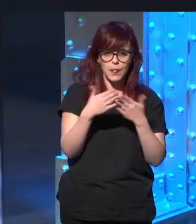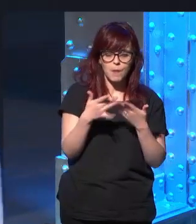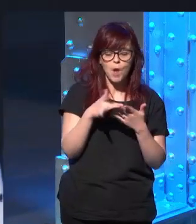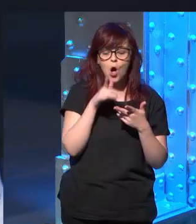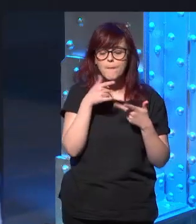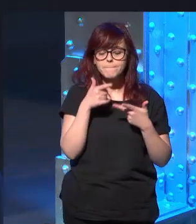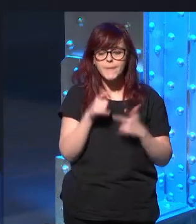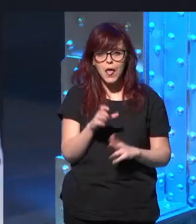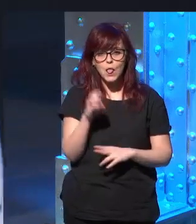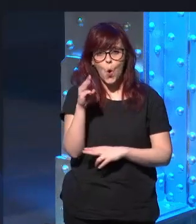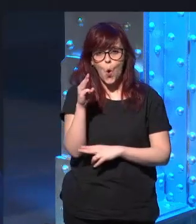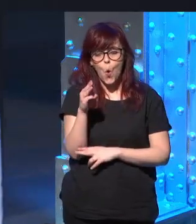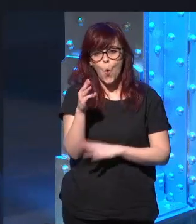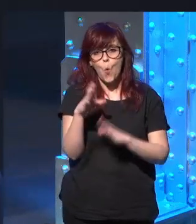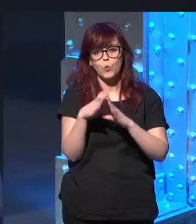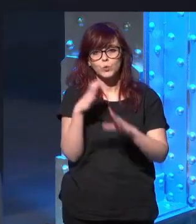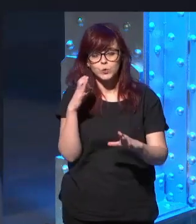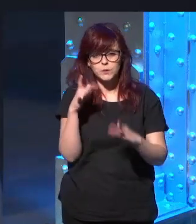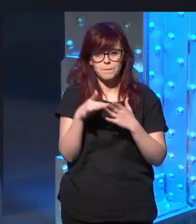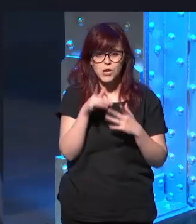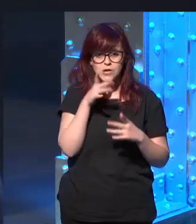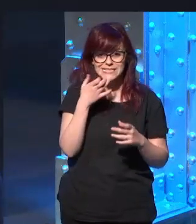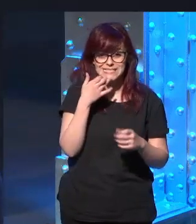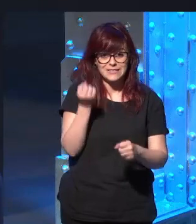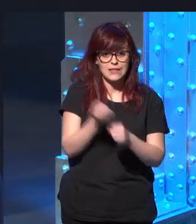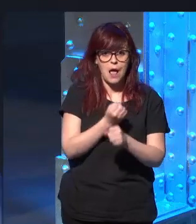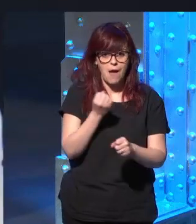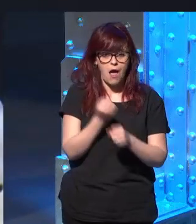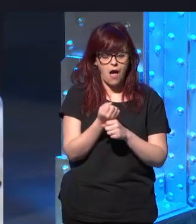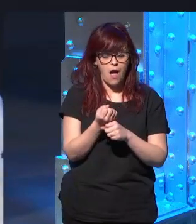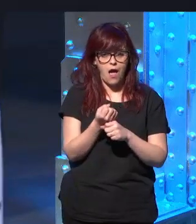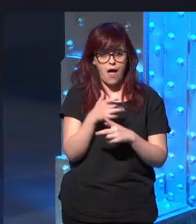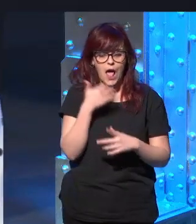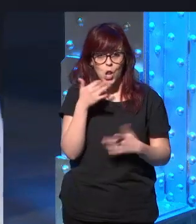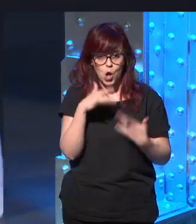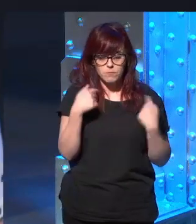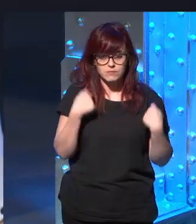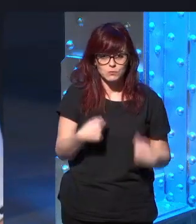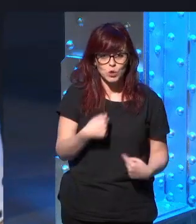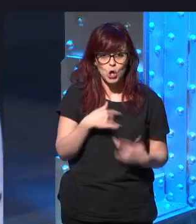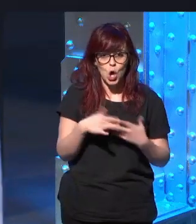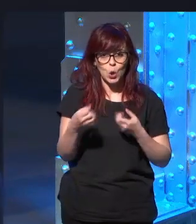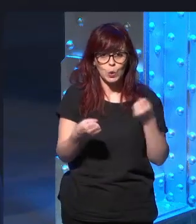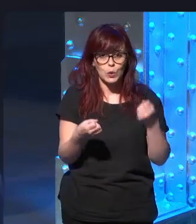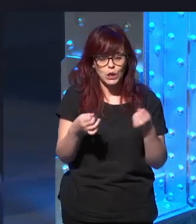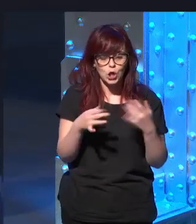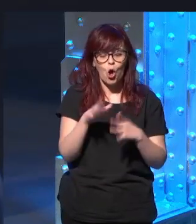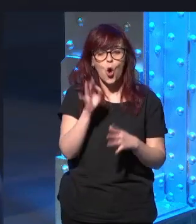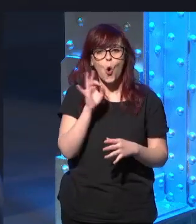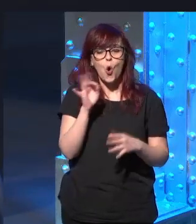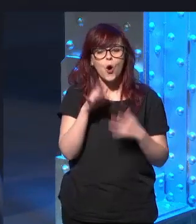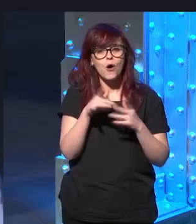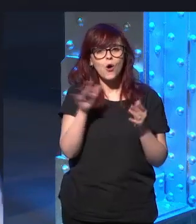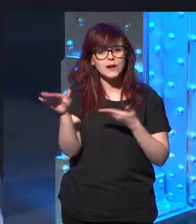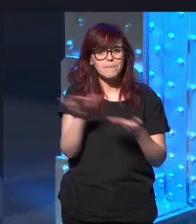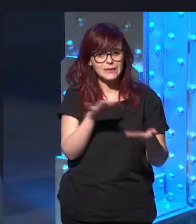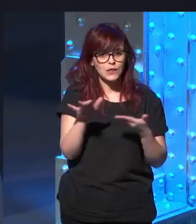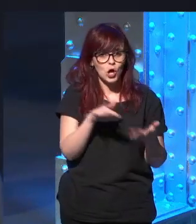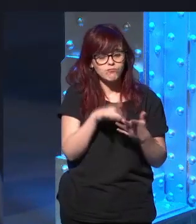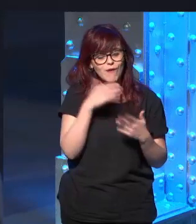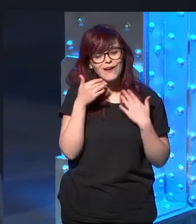parada de bus esperando, pero obviamente trabajando como un repartidor o yo misma, por ejemplo, conduciendo, es verdad que ahí se abre una